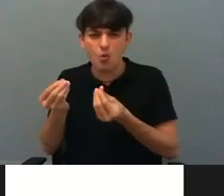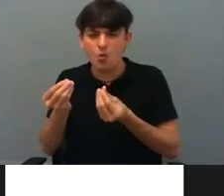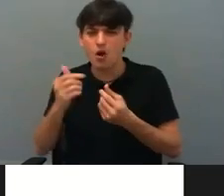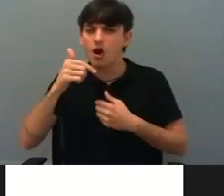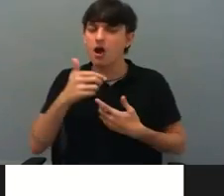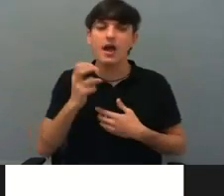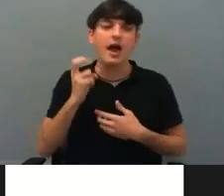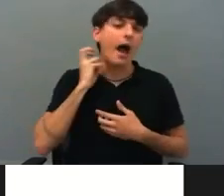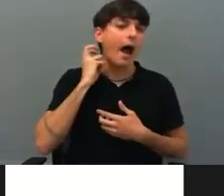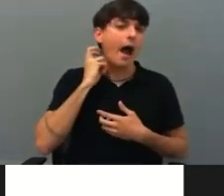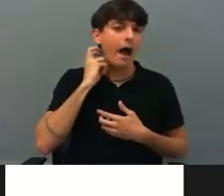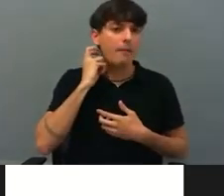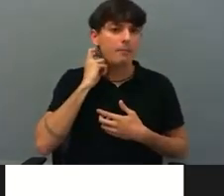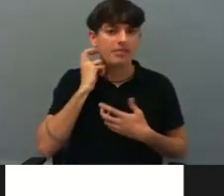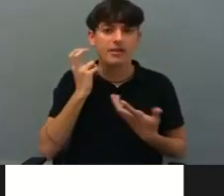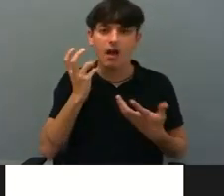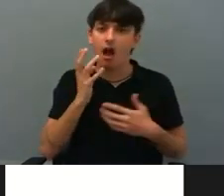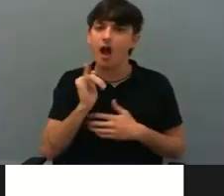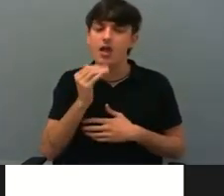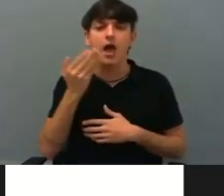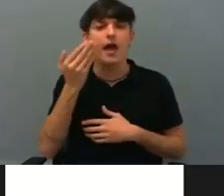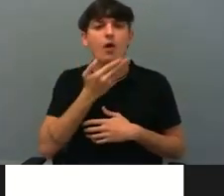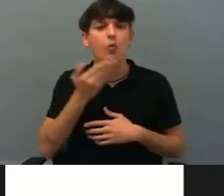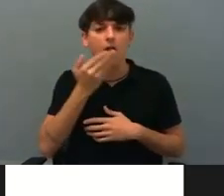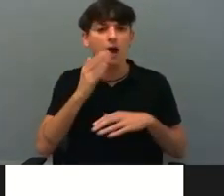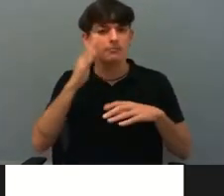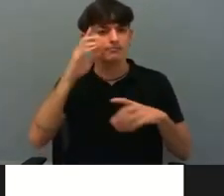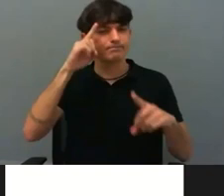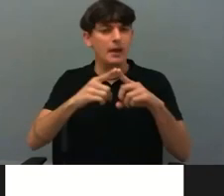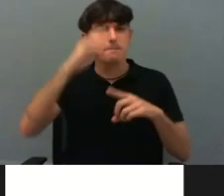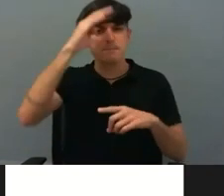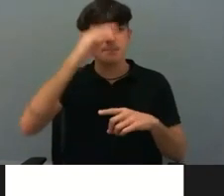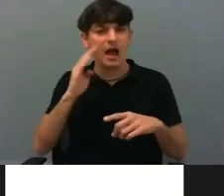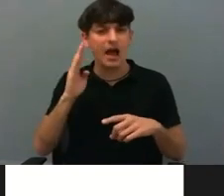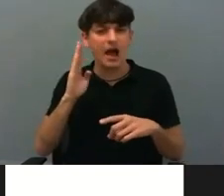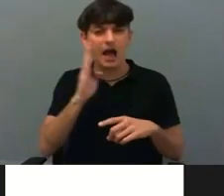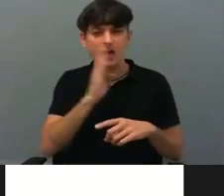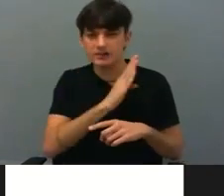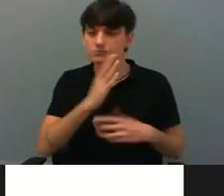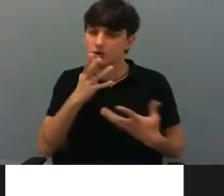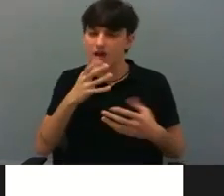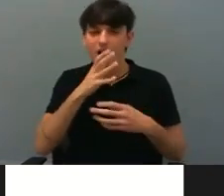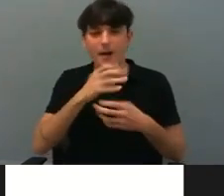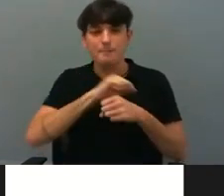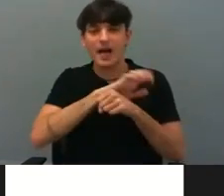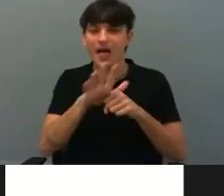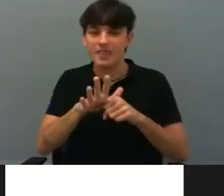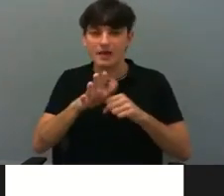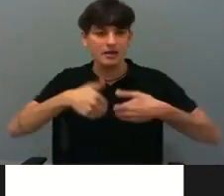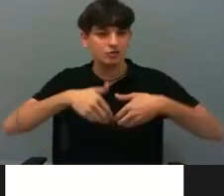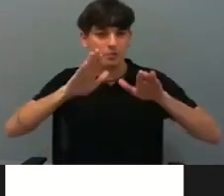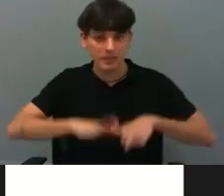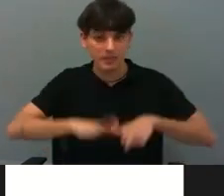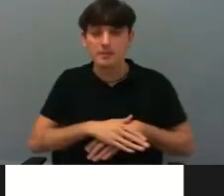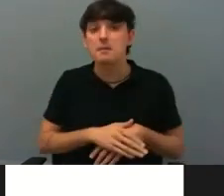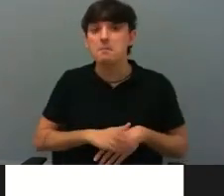Aspace tenemos escuela de padres, pero no, aparte de eso, bueno, en este tiempo de pandemia ha sido un paréntesis, pero nos enriquece, ya